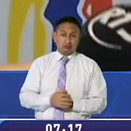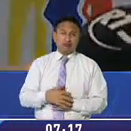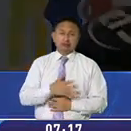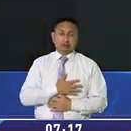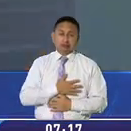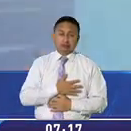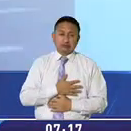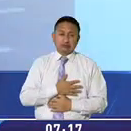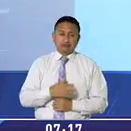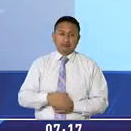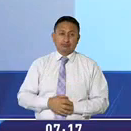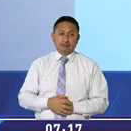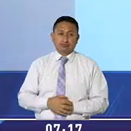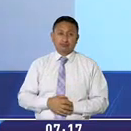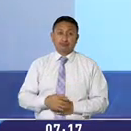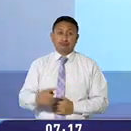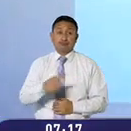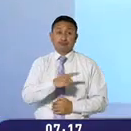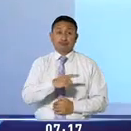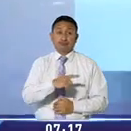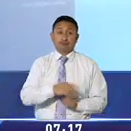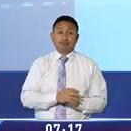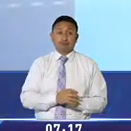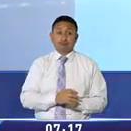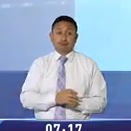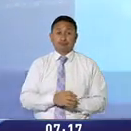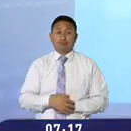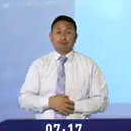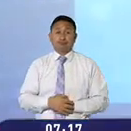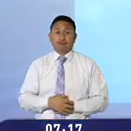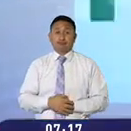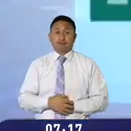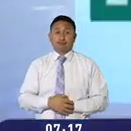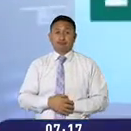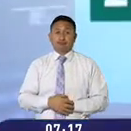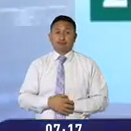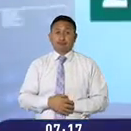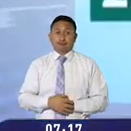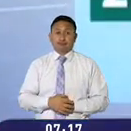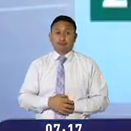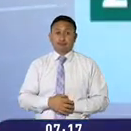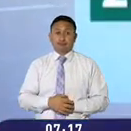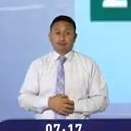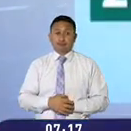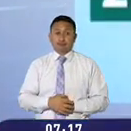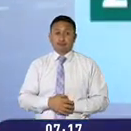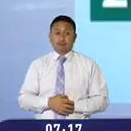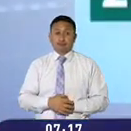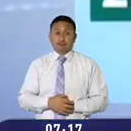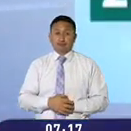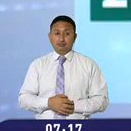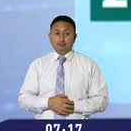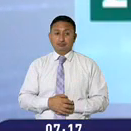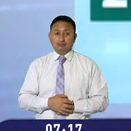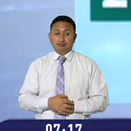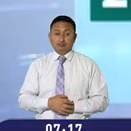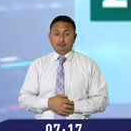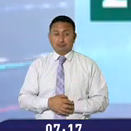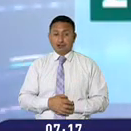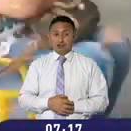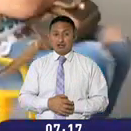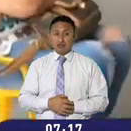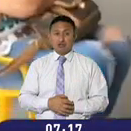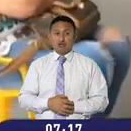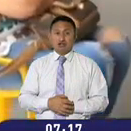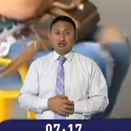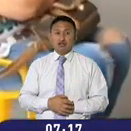Aquí hay 12 camas UCI COVID y 29 no COVID. De estas, 3 disponibles para especialidades. Si